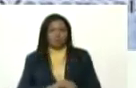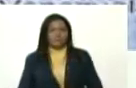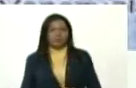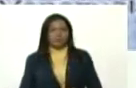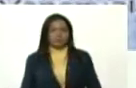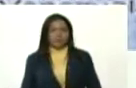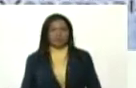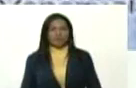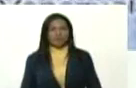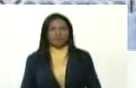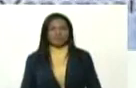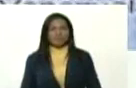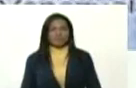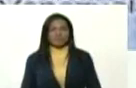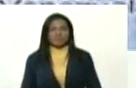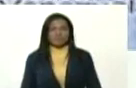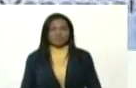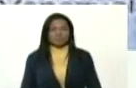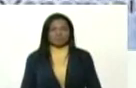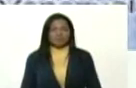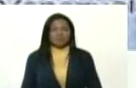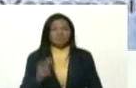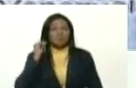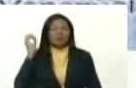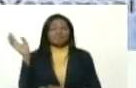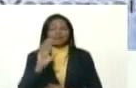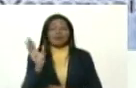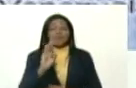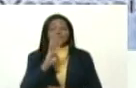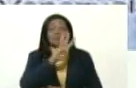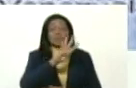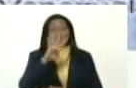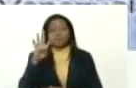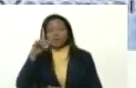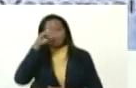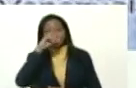caraqueña de 24 años, dos hijos tiene.